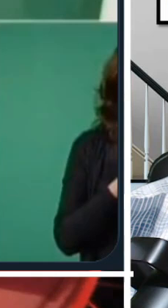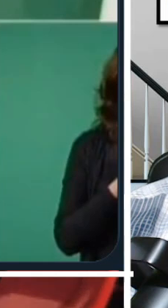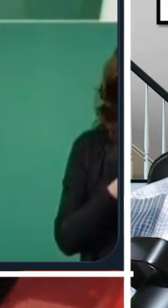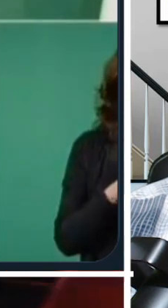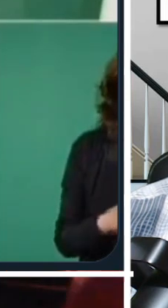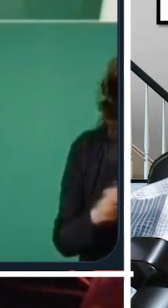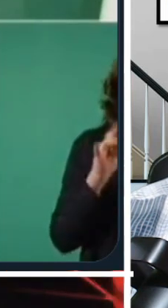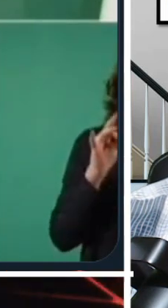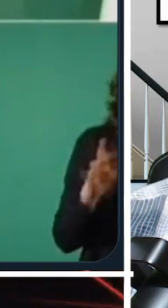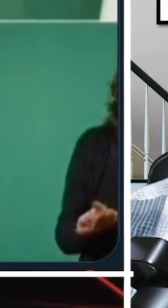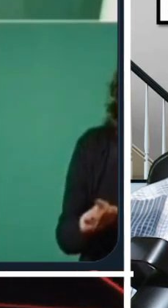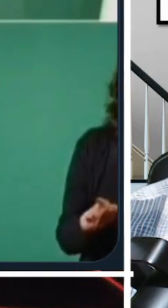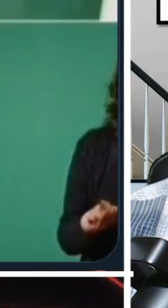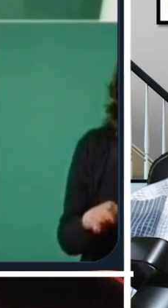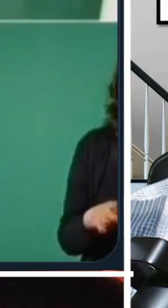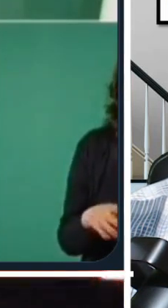y él